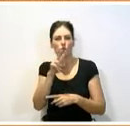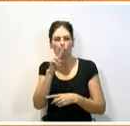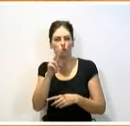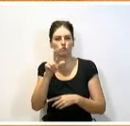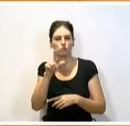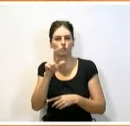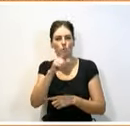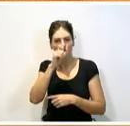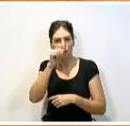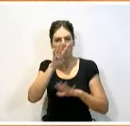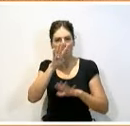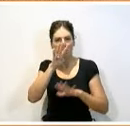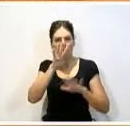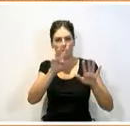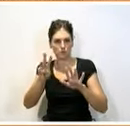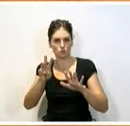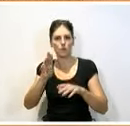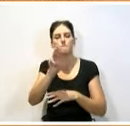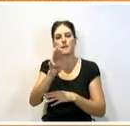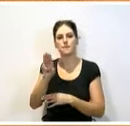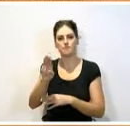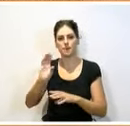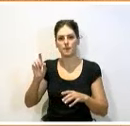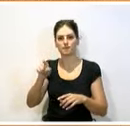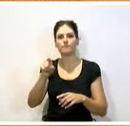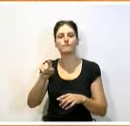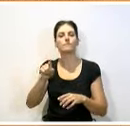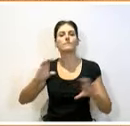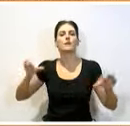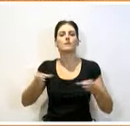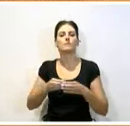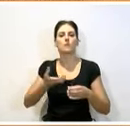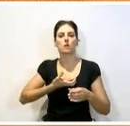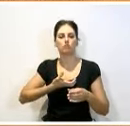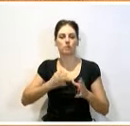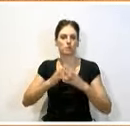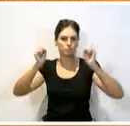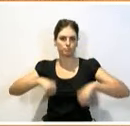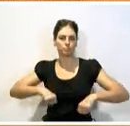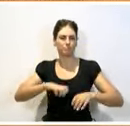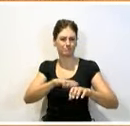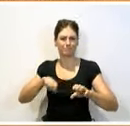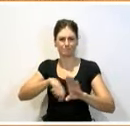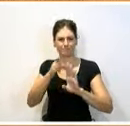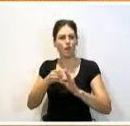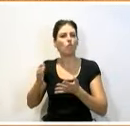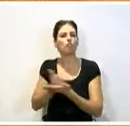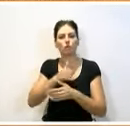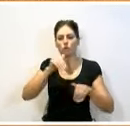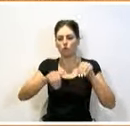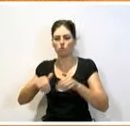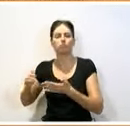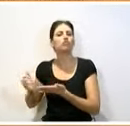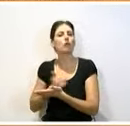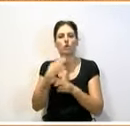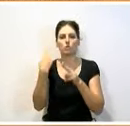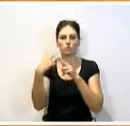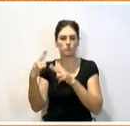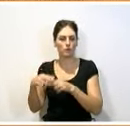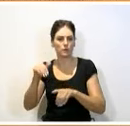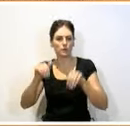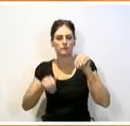una alcaldía del Gobierno Popular, del Partido Popular. El Pleno Municipal del Ayuntamiento de Logroño aprueba por unanimidad, con los votos de todos los grupos políticos,